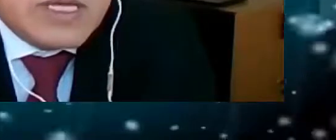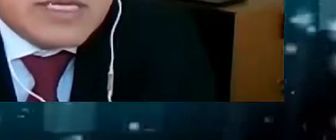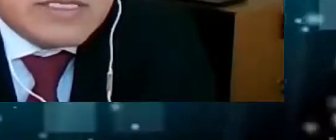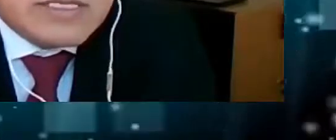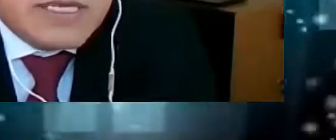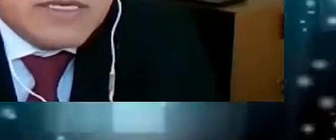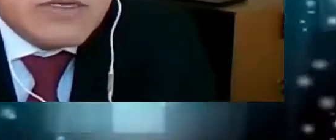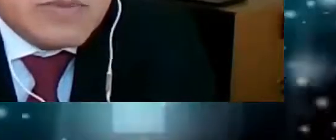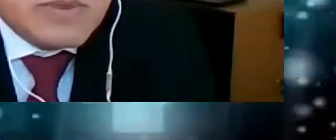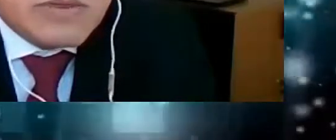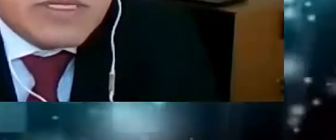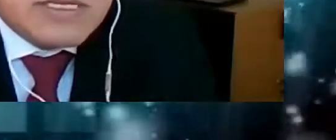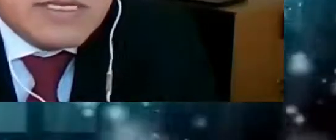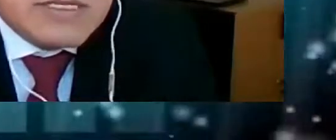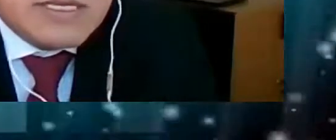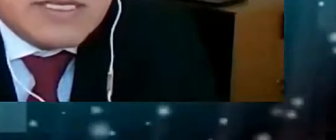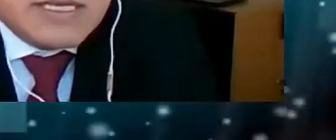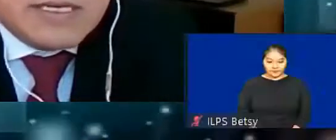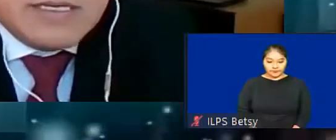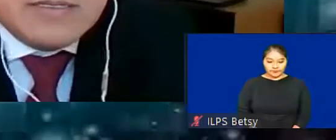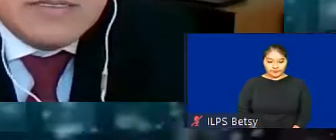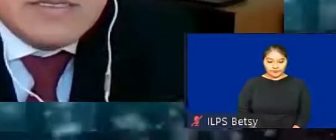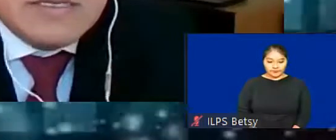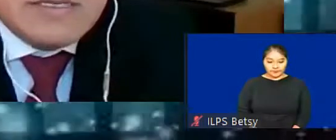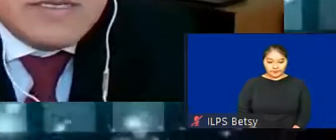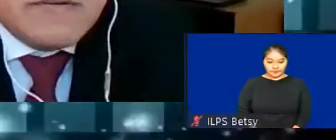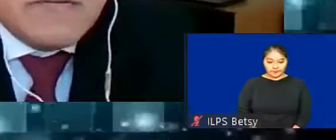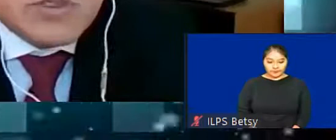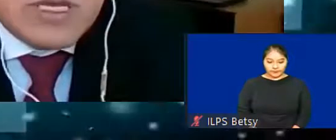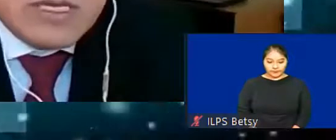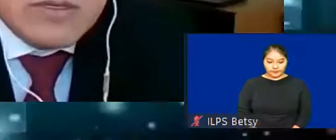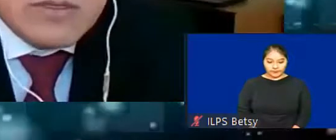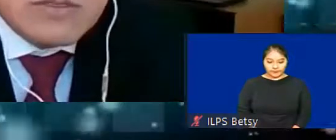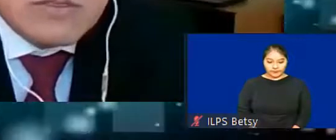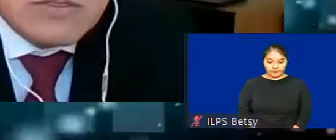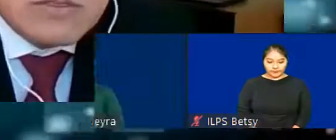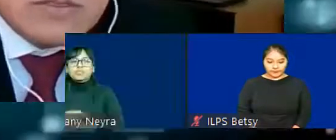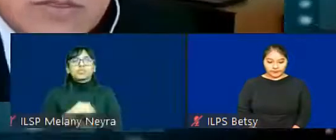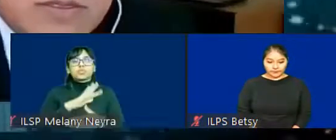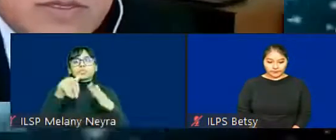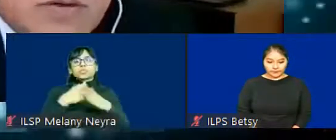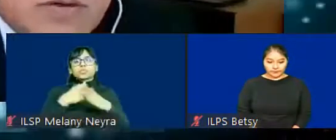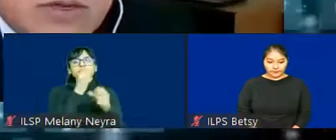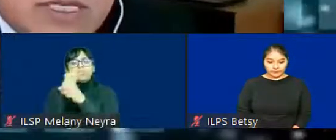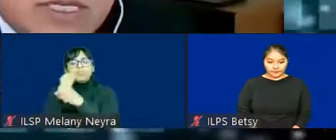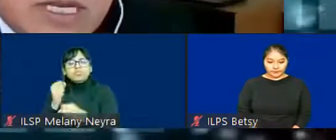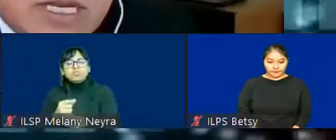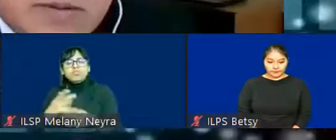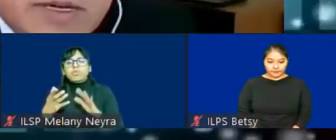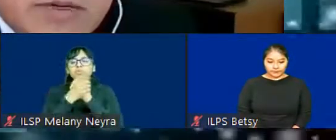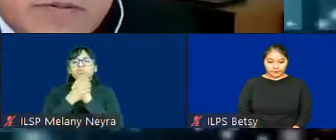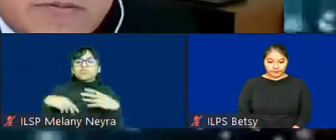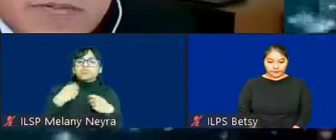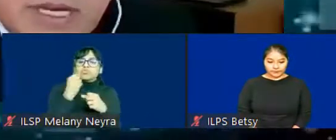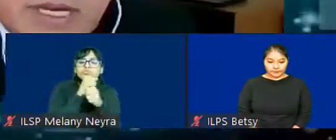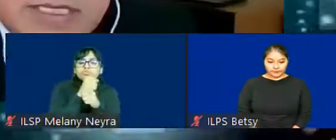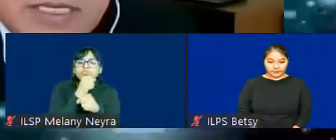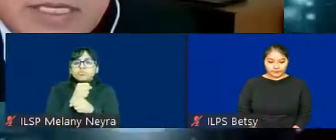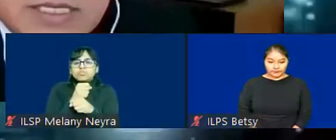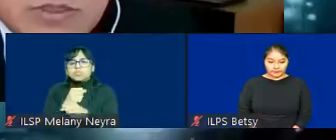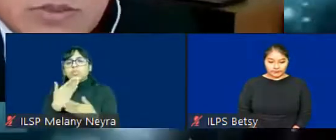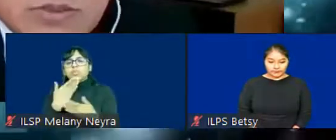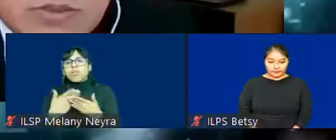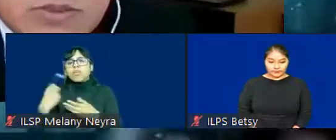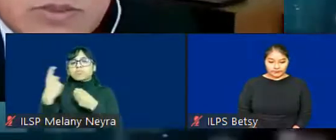13, sede Tacna, funcionarios, compañeros de trabajo, asistentes todos. Es muy grato para